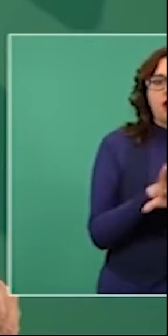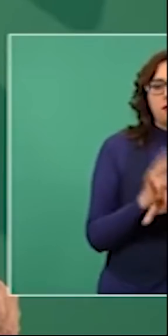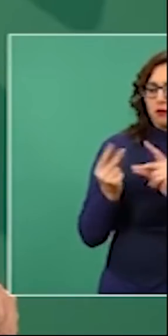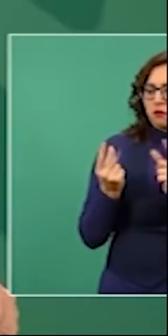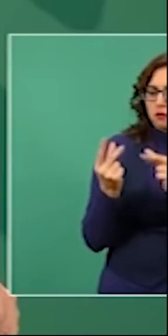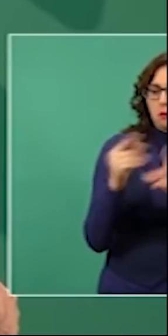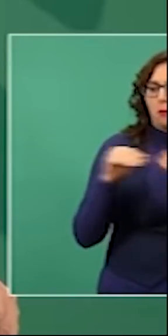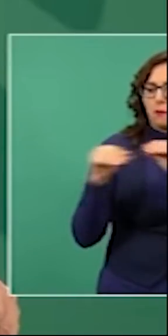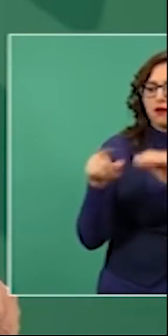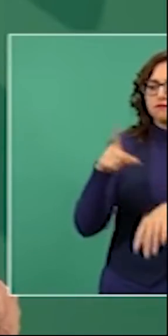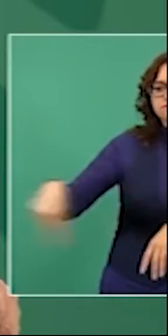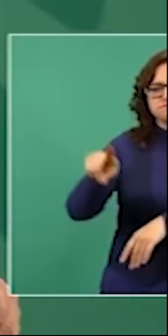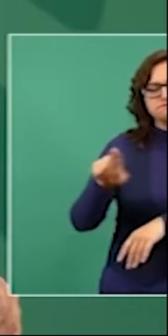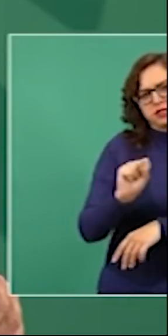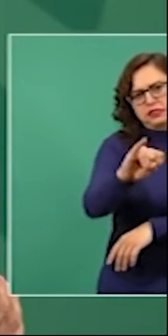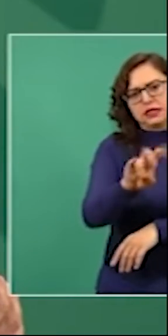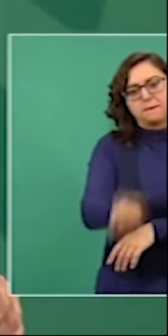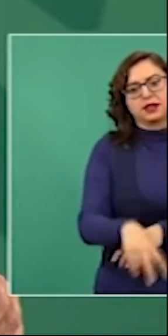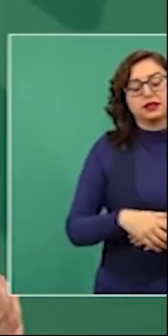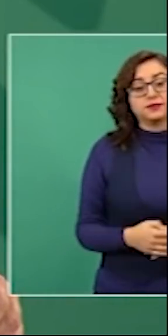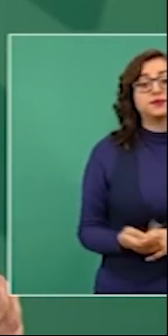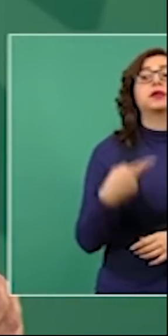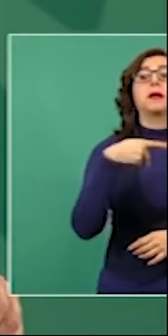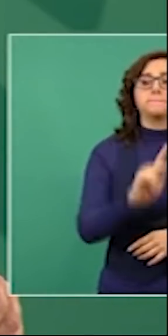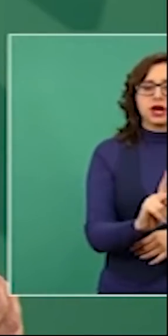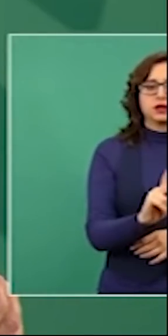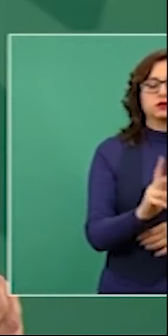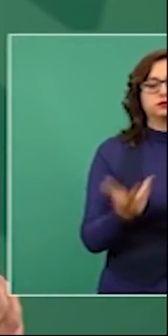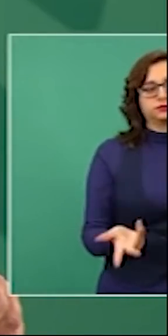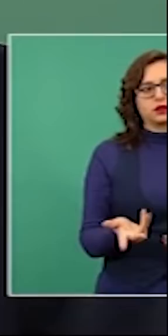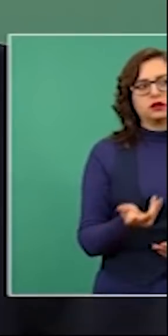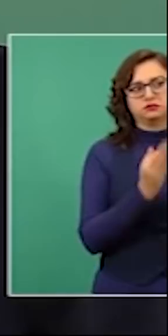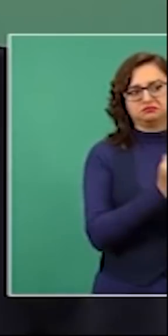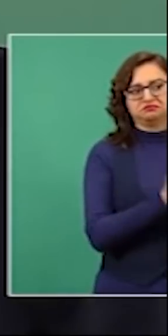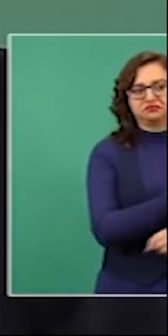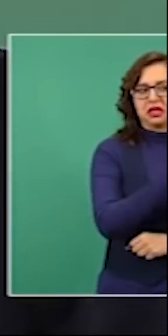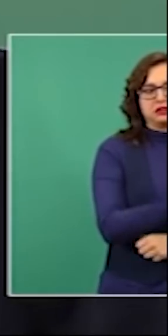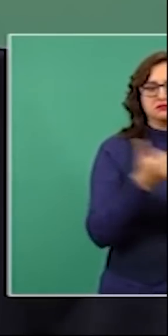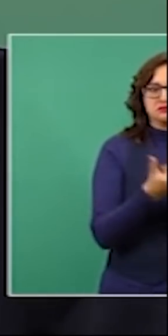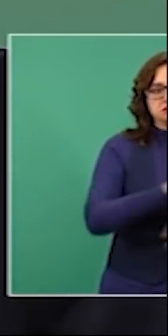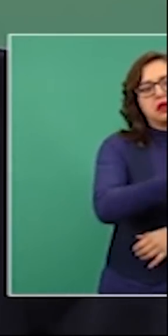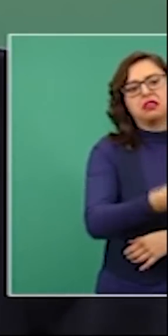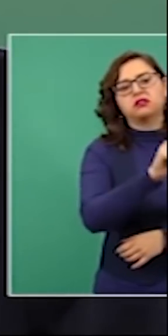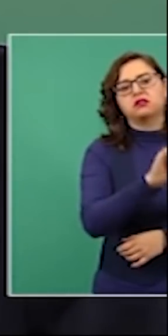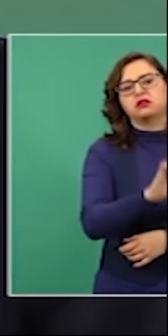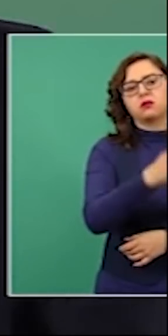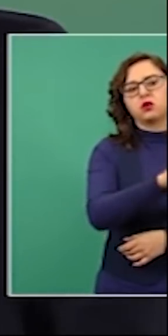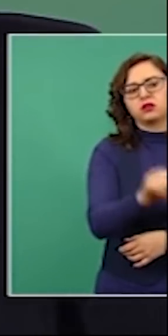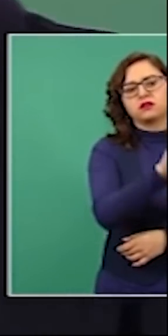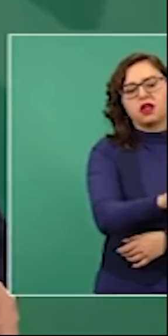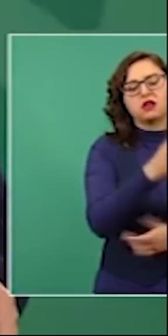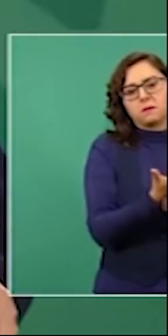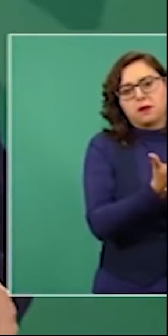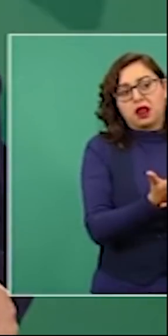Pero hay que esperar a ver qué resuelve el Tribunal Electoral y luego el Poder Judicial. Yo creo